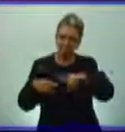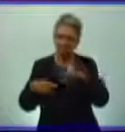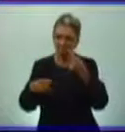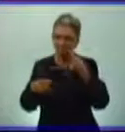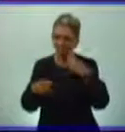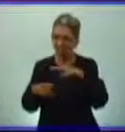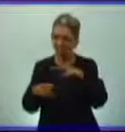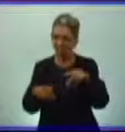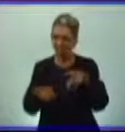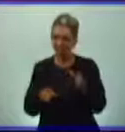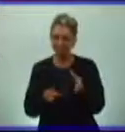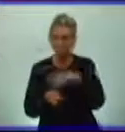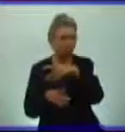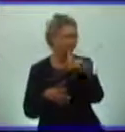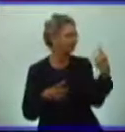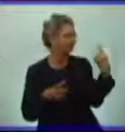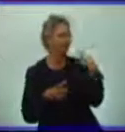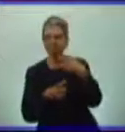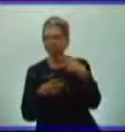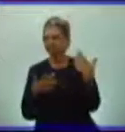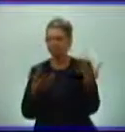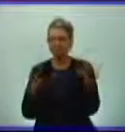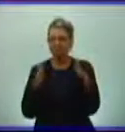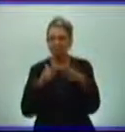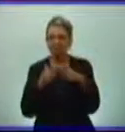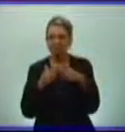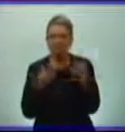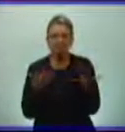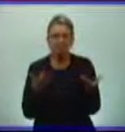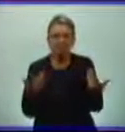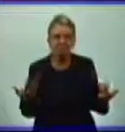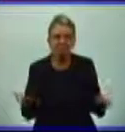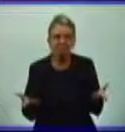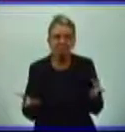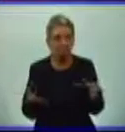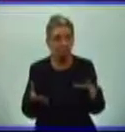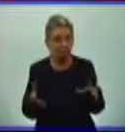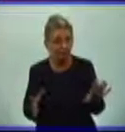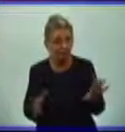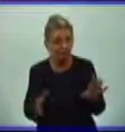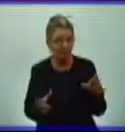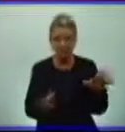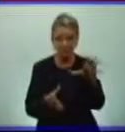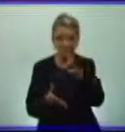alrededor. ¿Creen ustedes que todos los lugares de nuestro país son iguales?